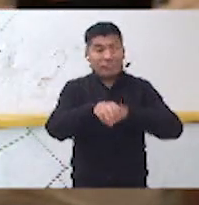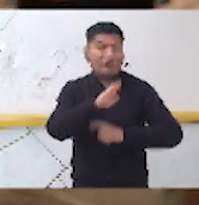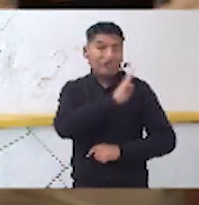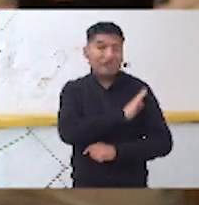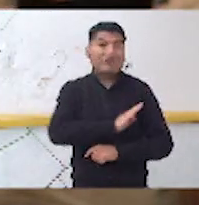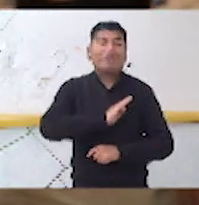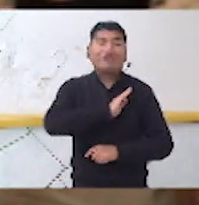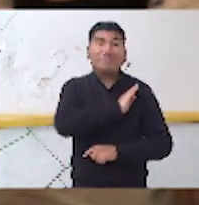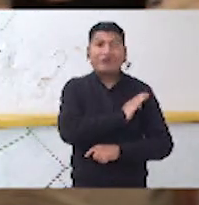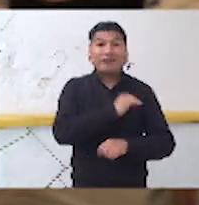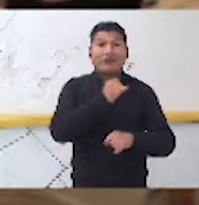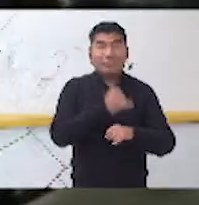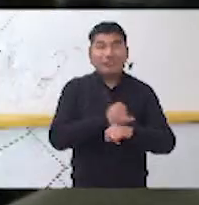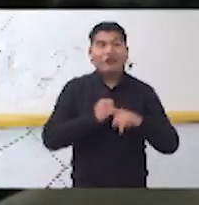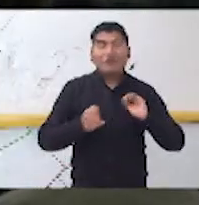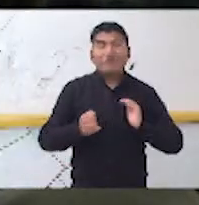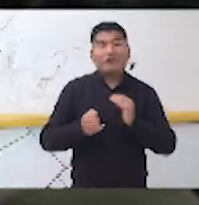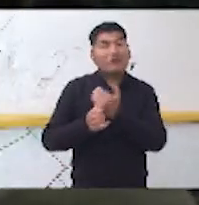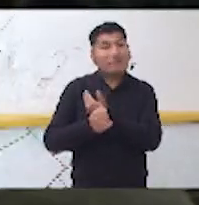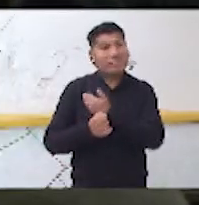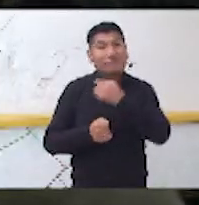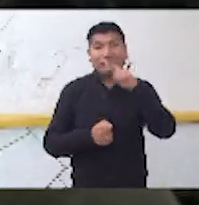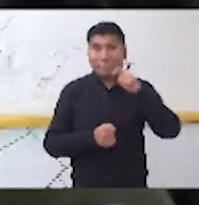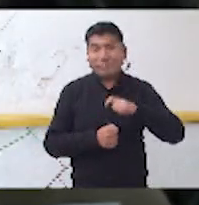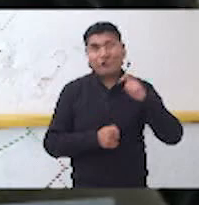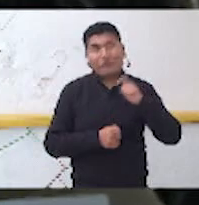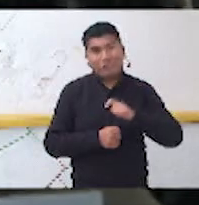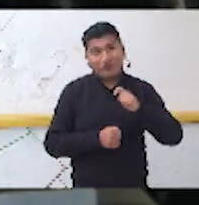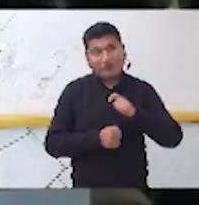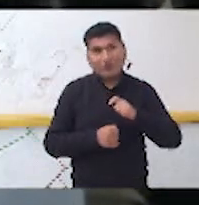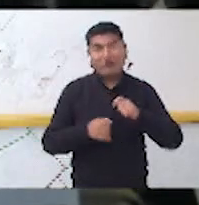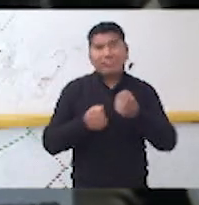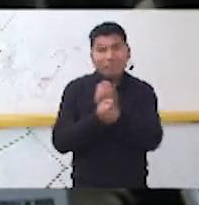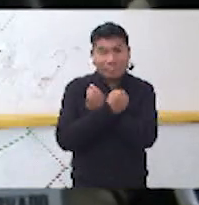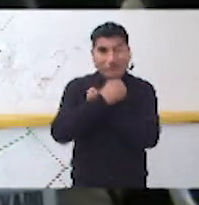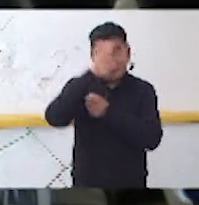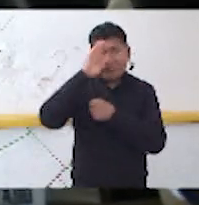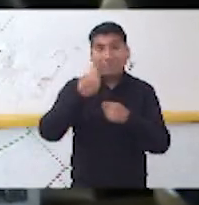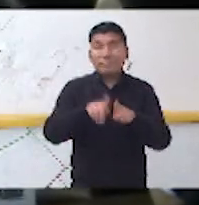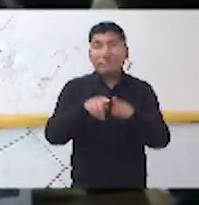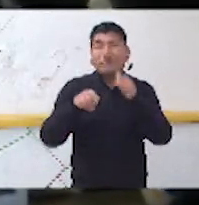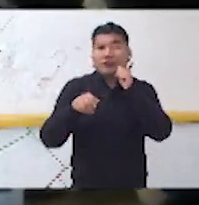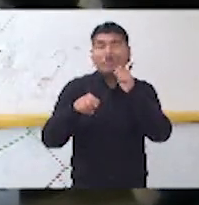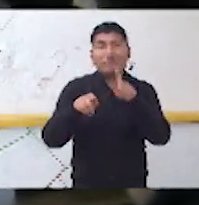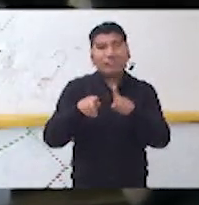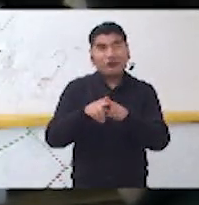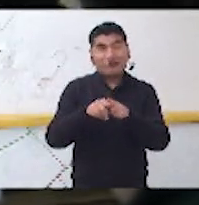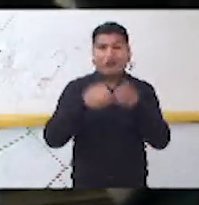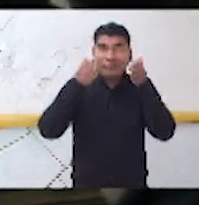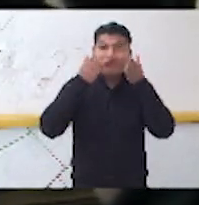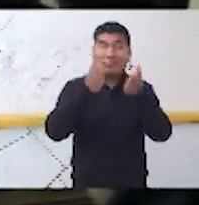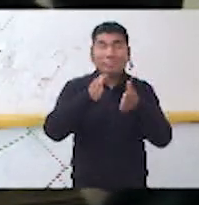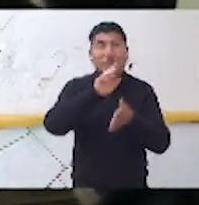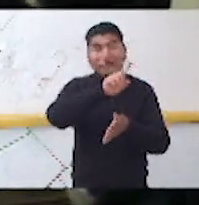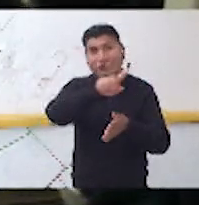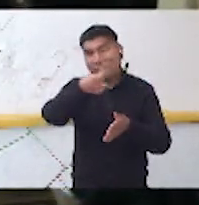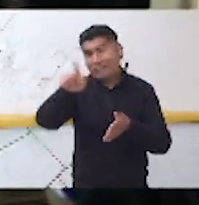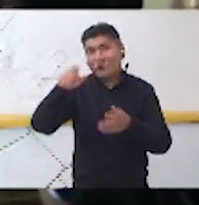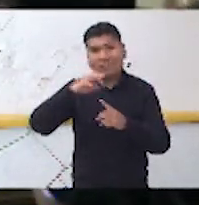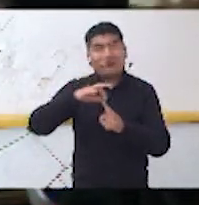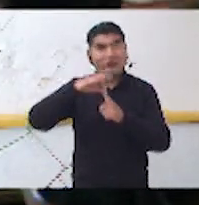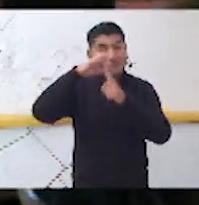que la iglesia nuestra necesita. Queridos hermanos, me dirijo a ustedes de manera especial